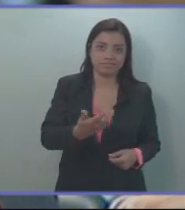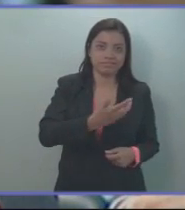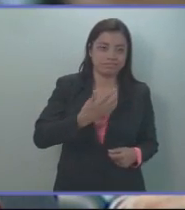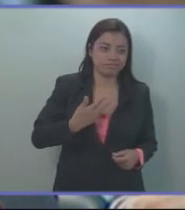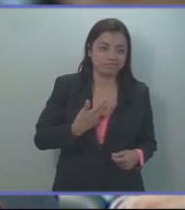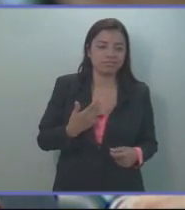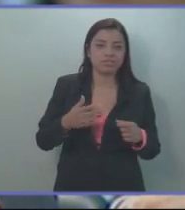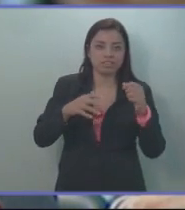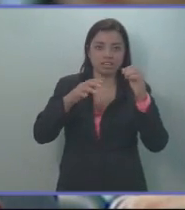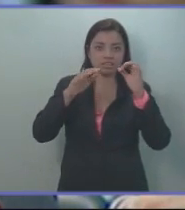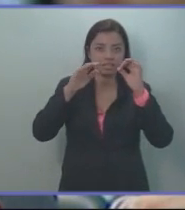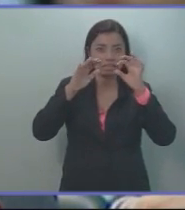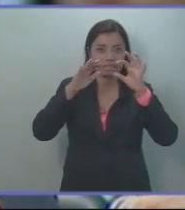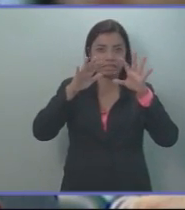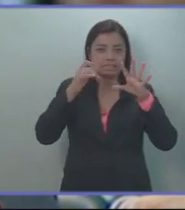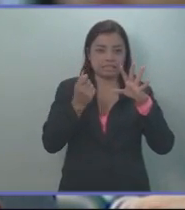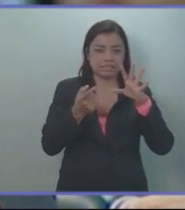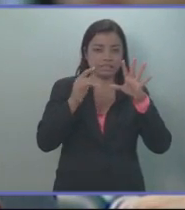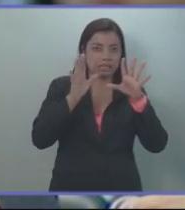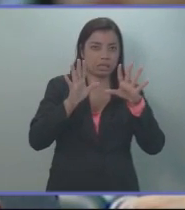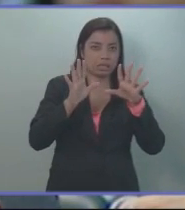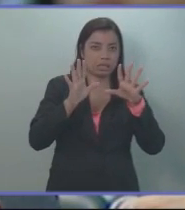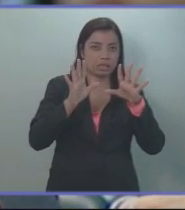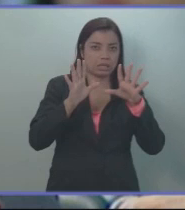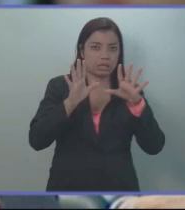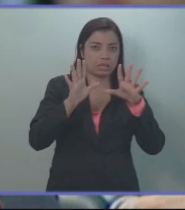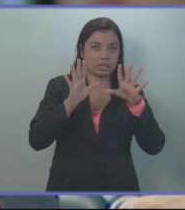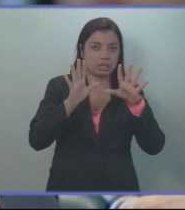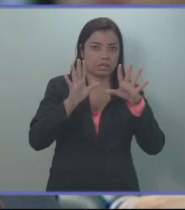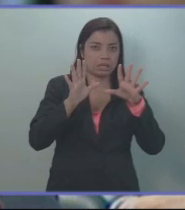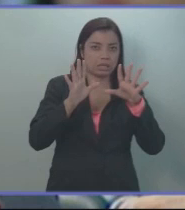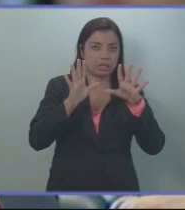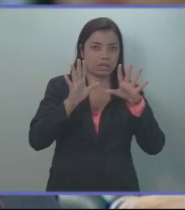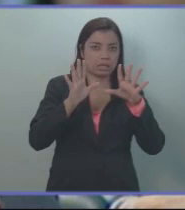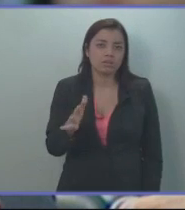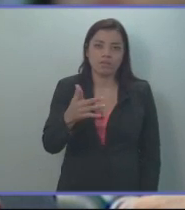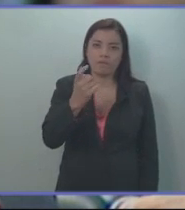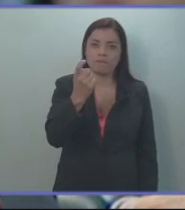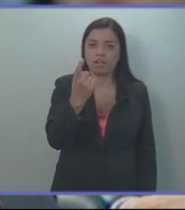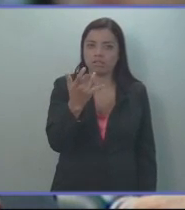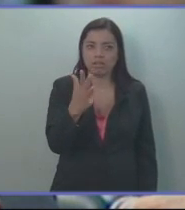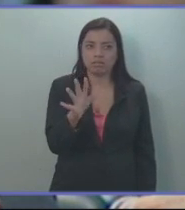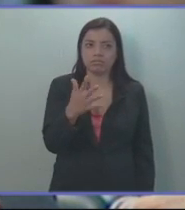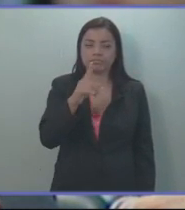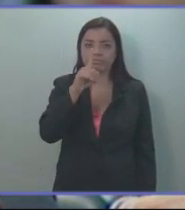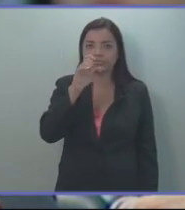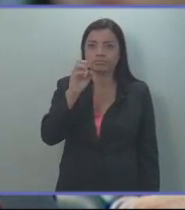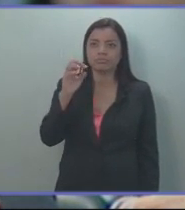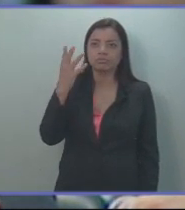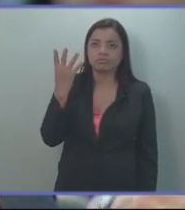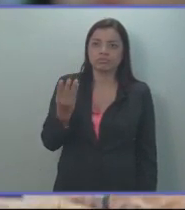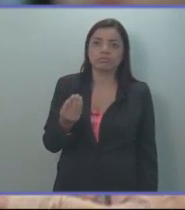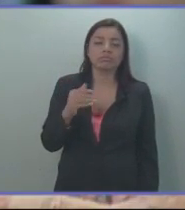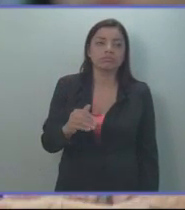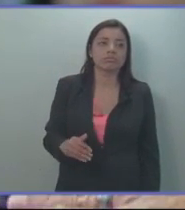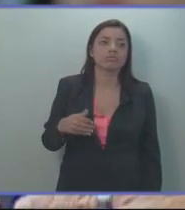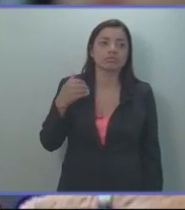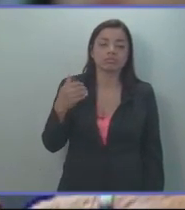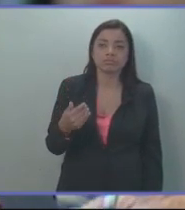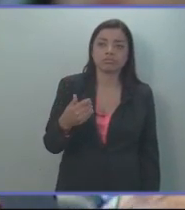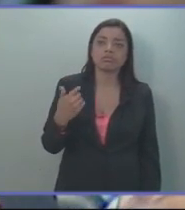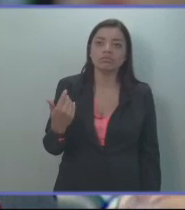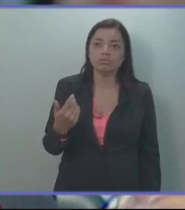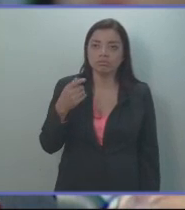al décimo mes del año, es decir, que solo faltan aproximadamente 100 días para que termine el año, se